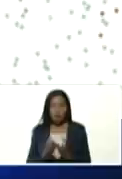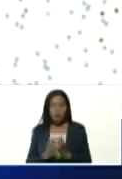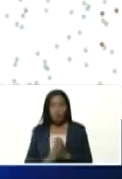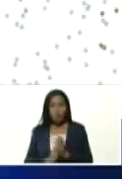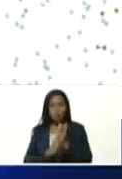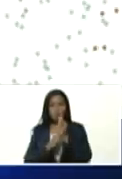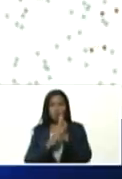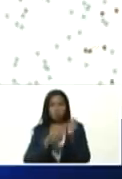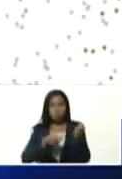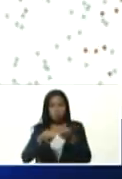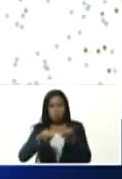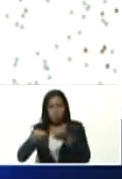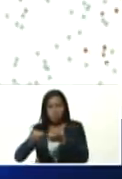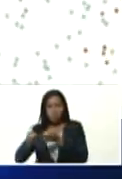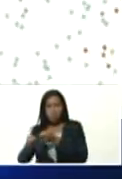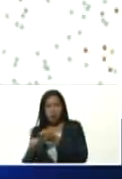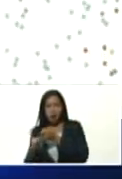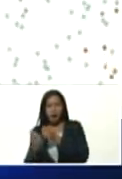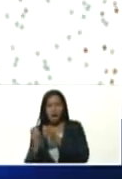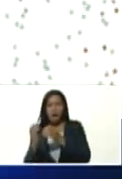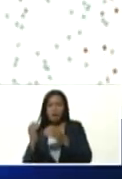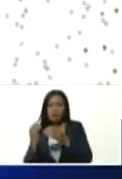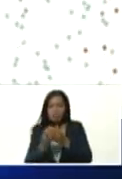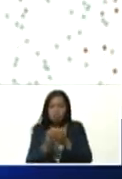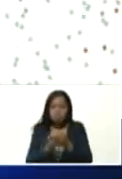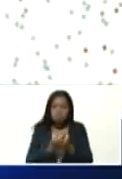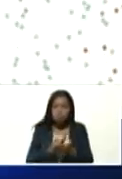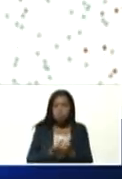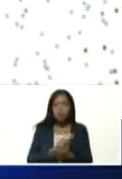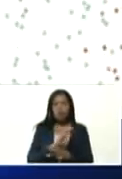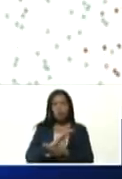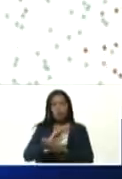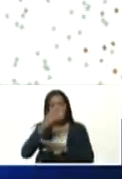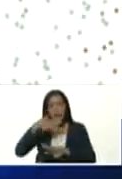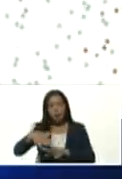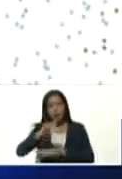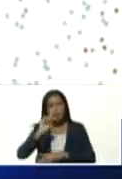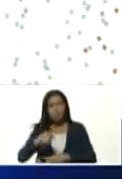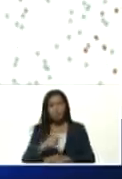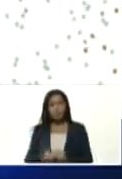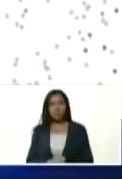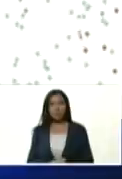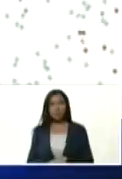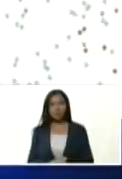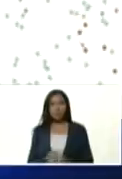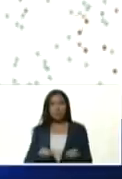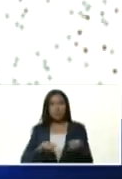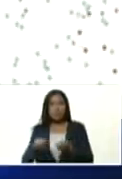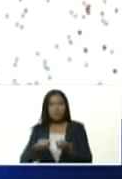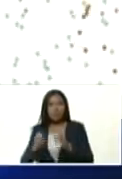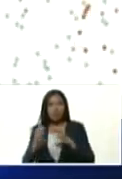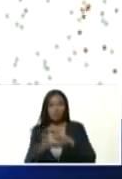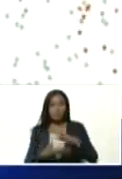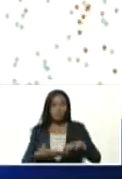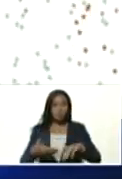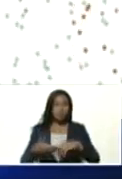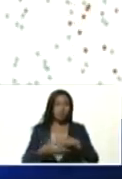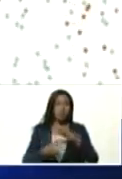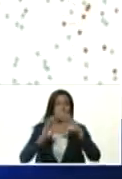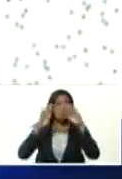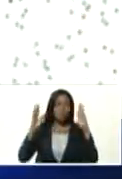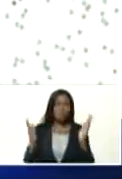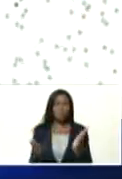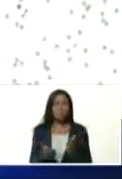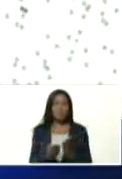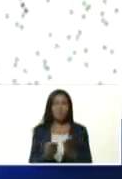gobernarla, someterla, proteger al pueblo y manejar esta crisis mundial